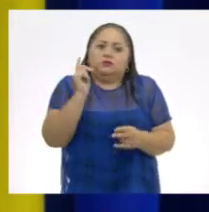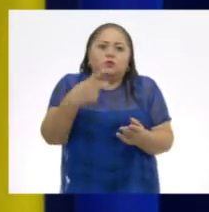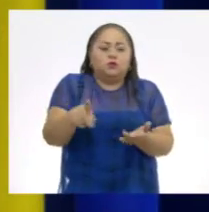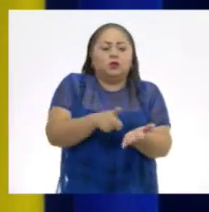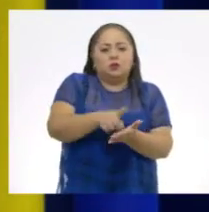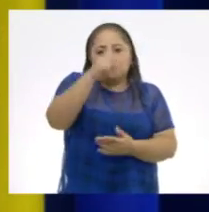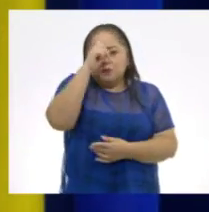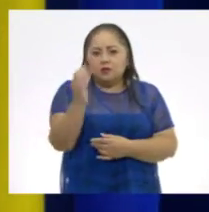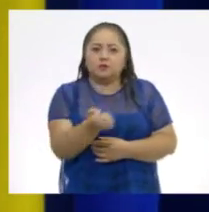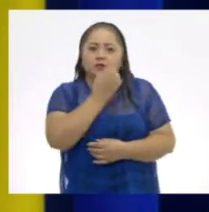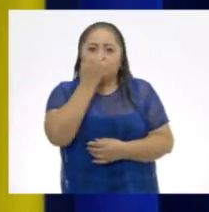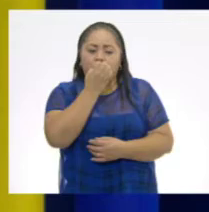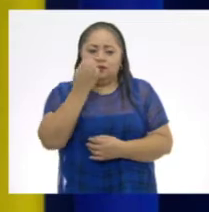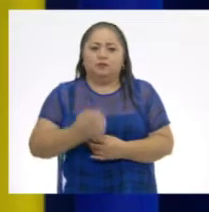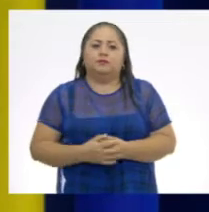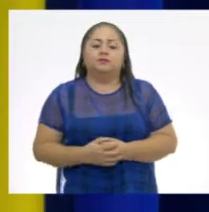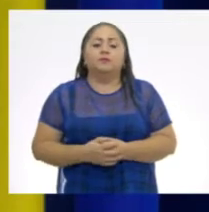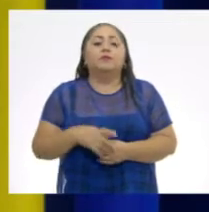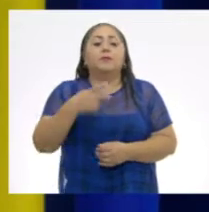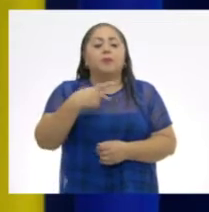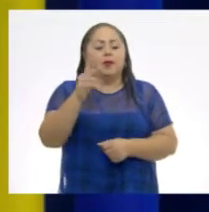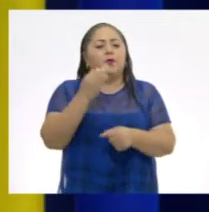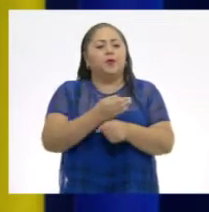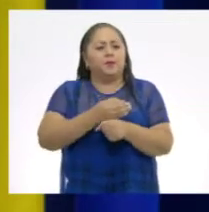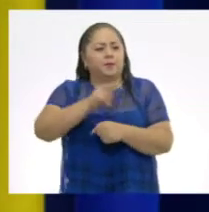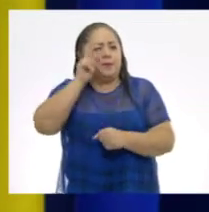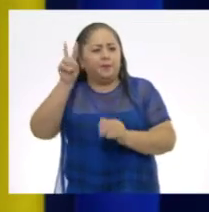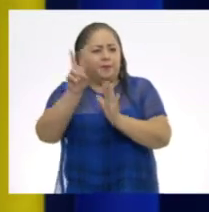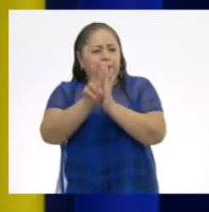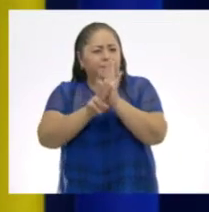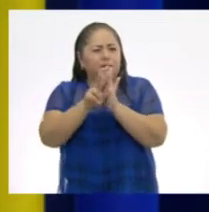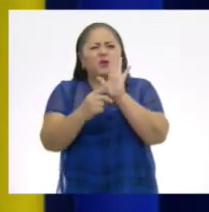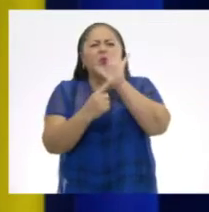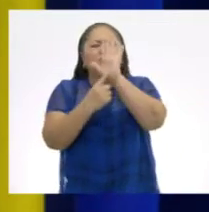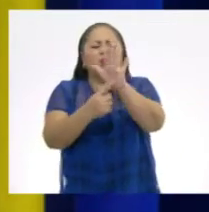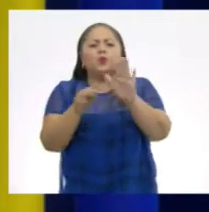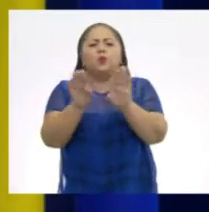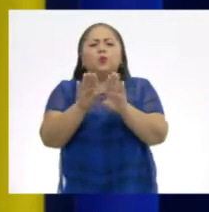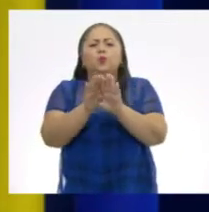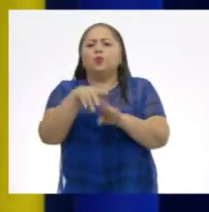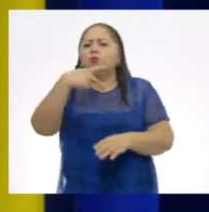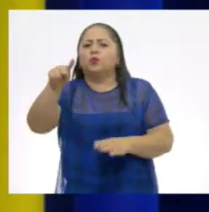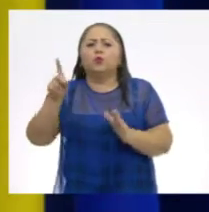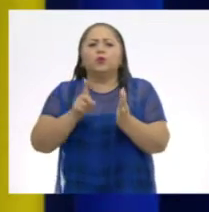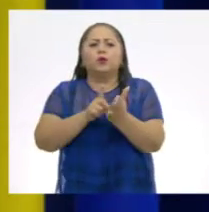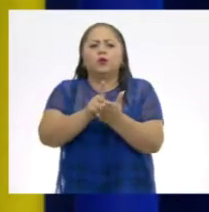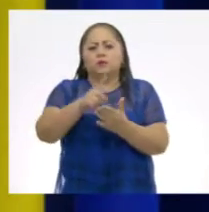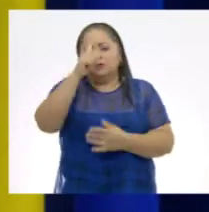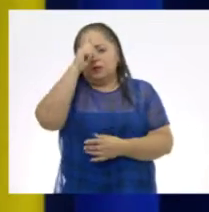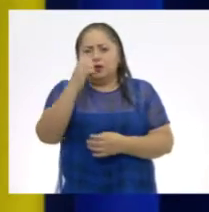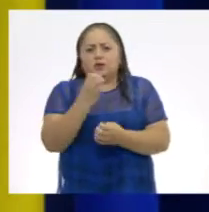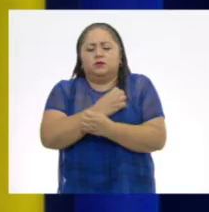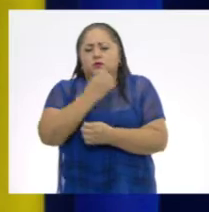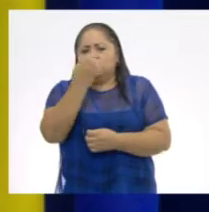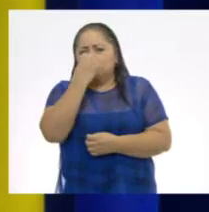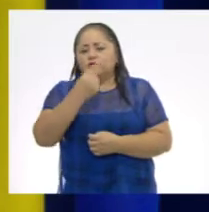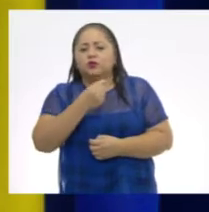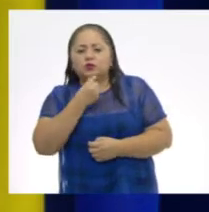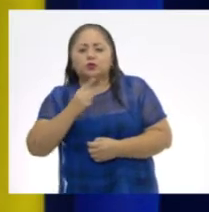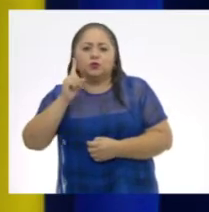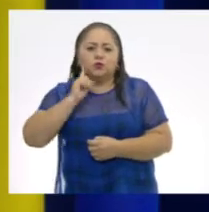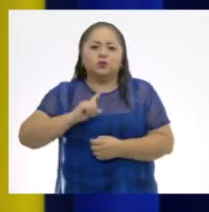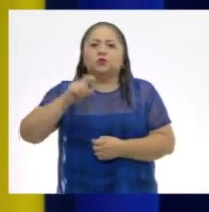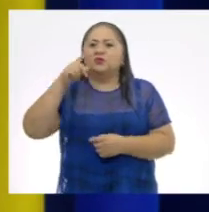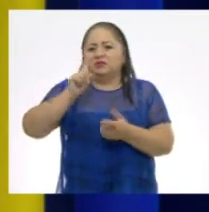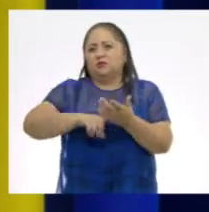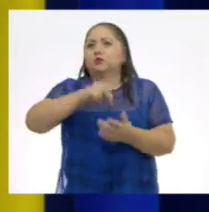a recibir educación. Pero vamos a ver un video que nos muestra cómo ejercen su derecho a la educación las niñas y los niños